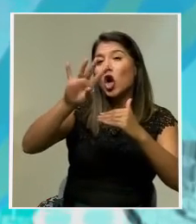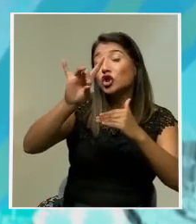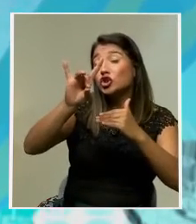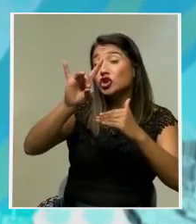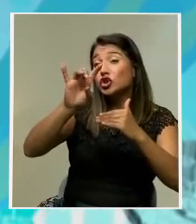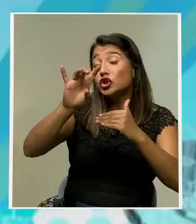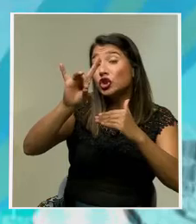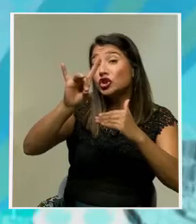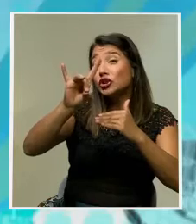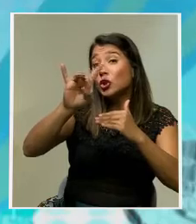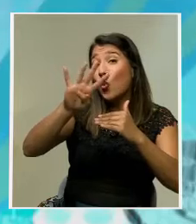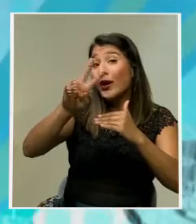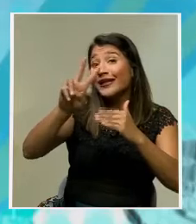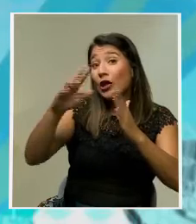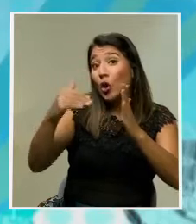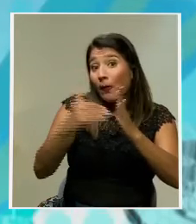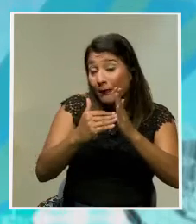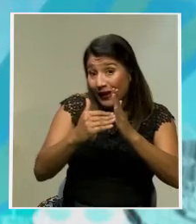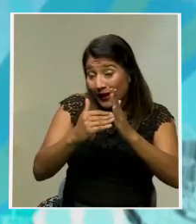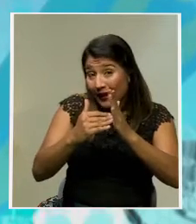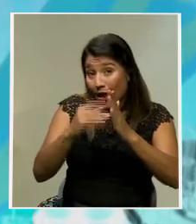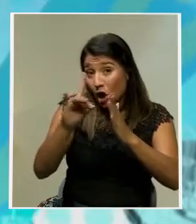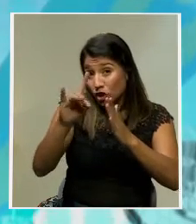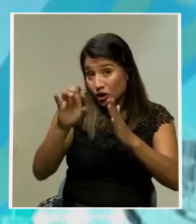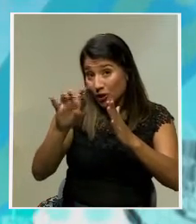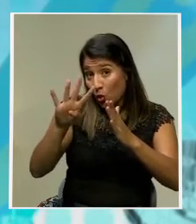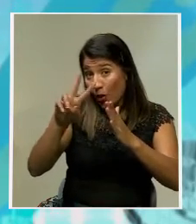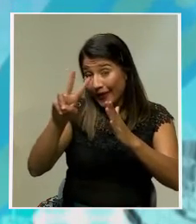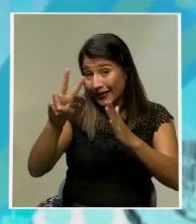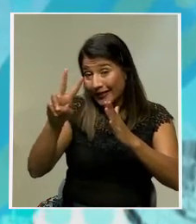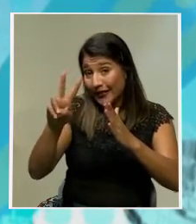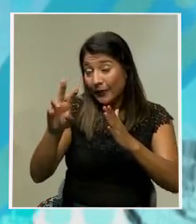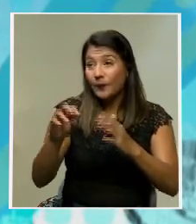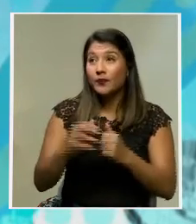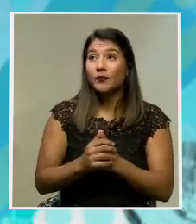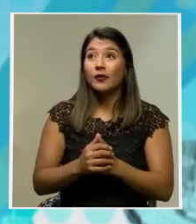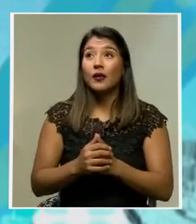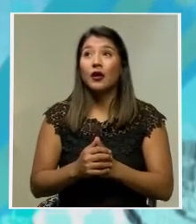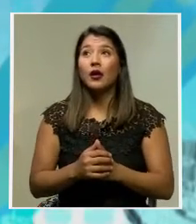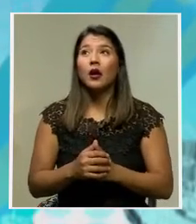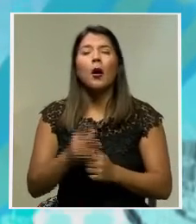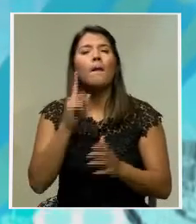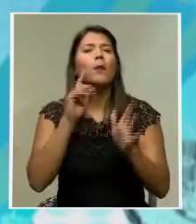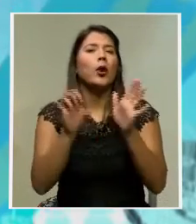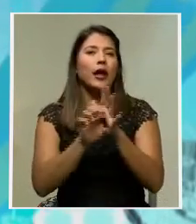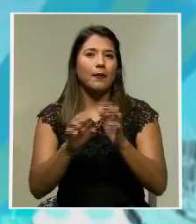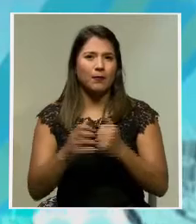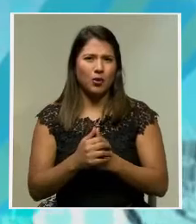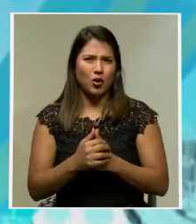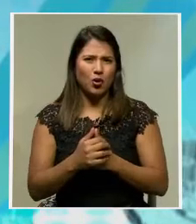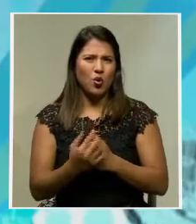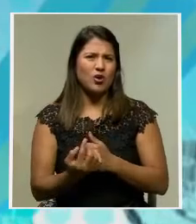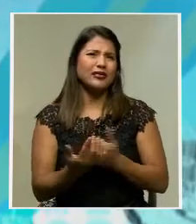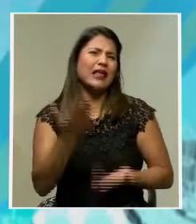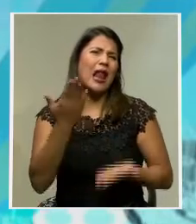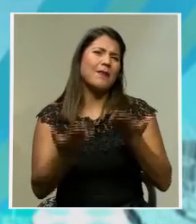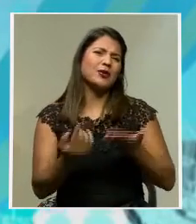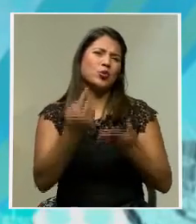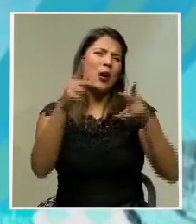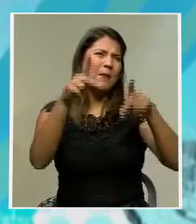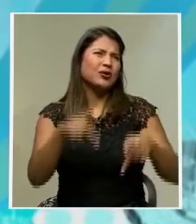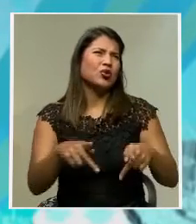montón de personas diciendo ¿cuáles 840.000 colones? Si yo lo que cobro son 200.000